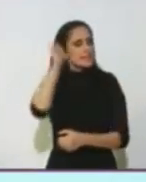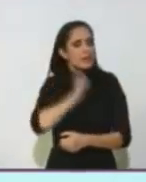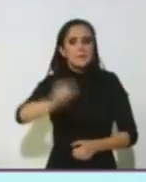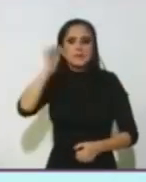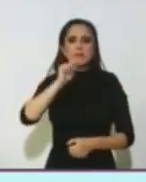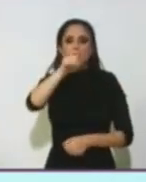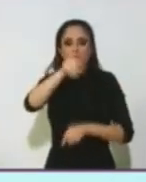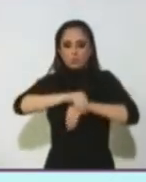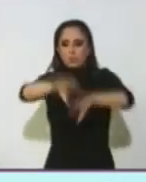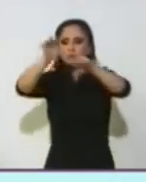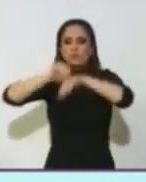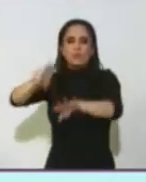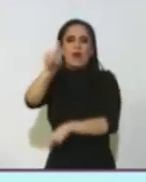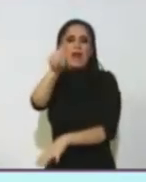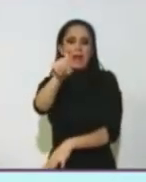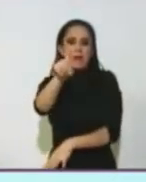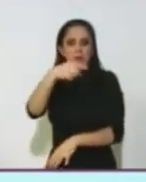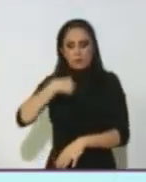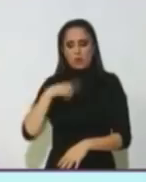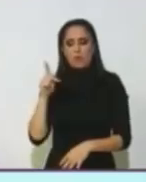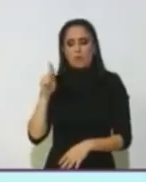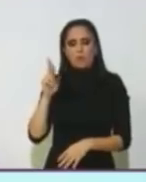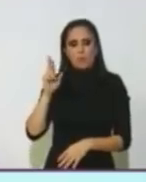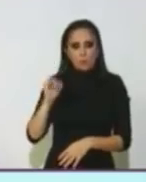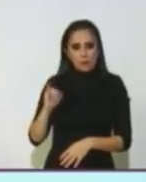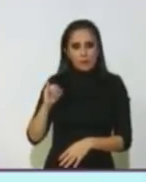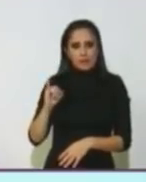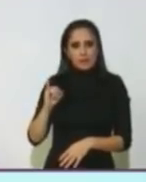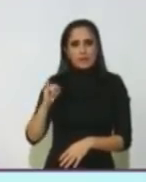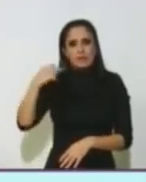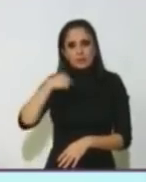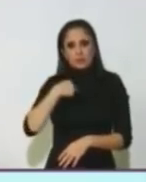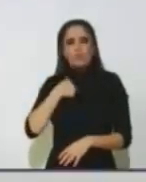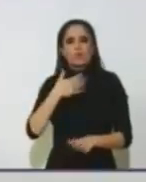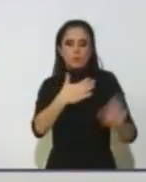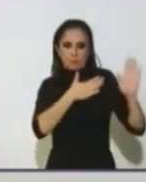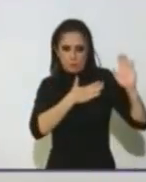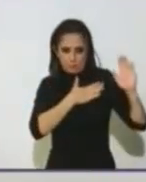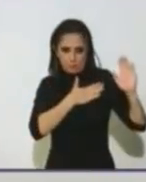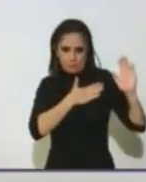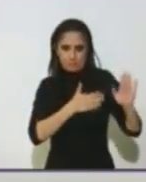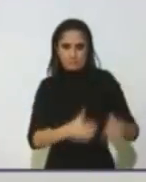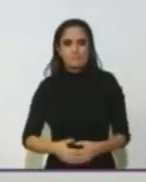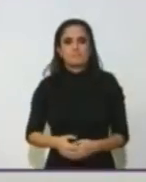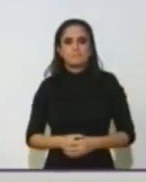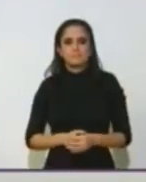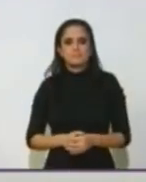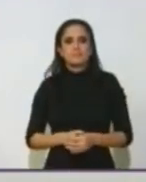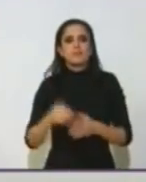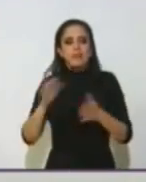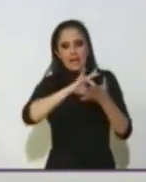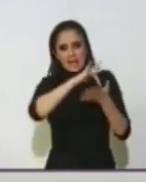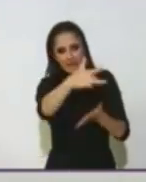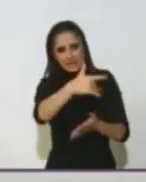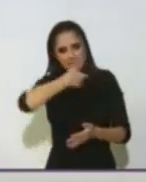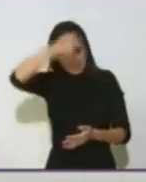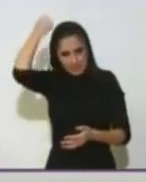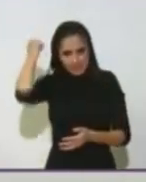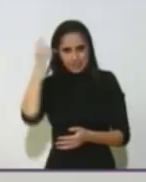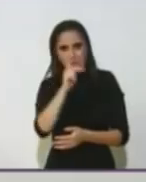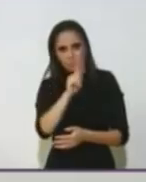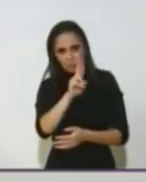tendrás agua en tu casa soy purificación carpinteyro y me comprometo gracias candidata purificación el